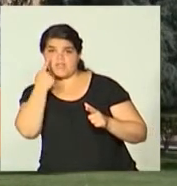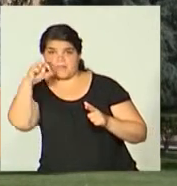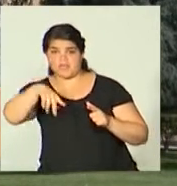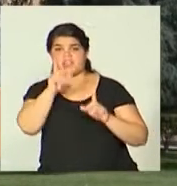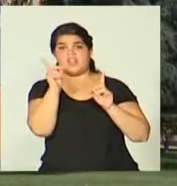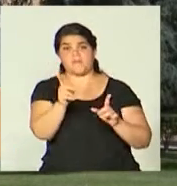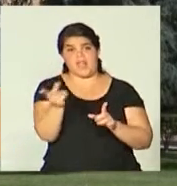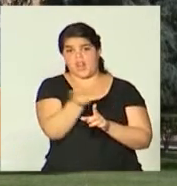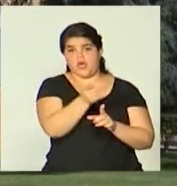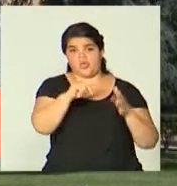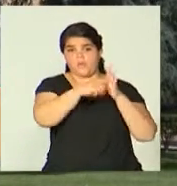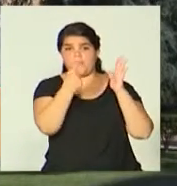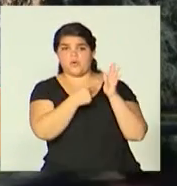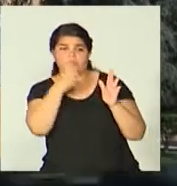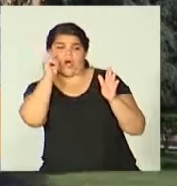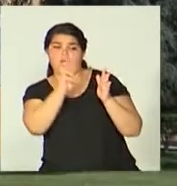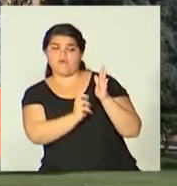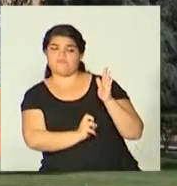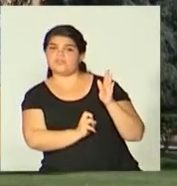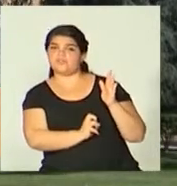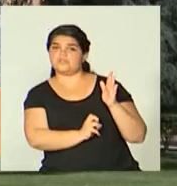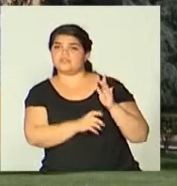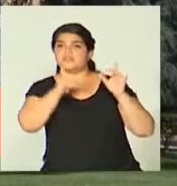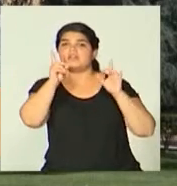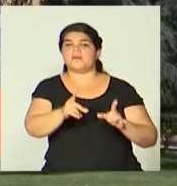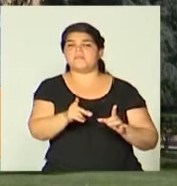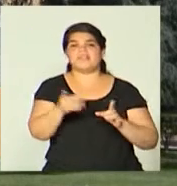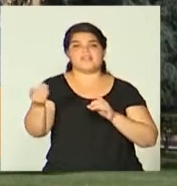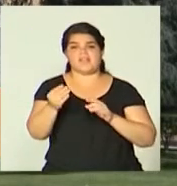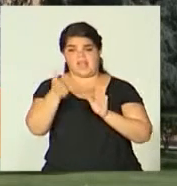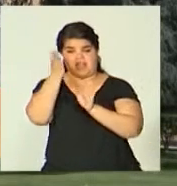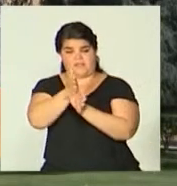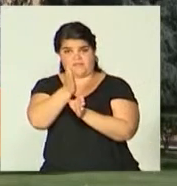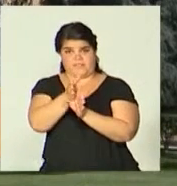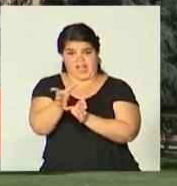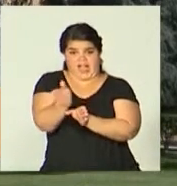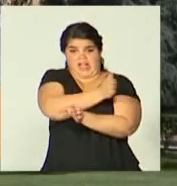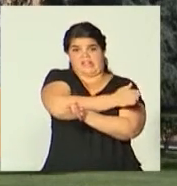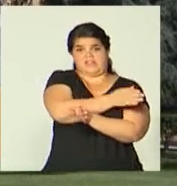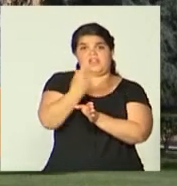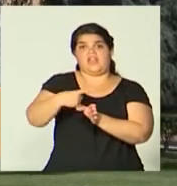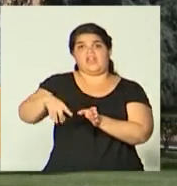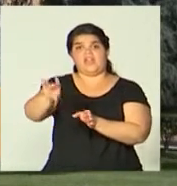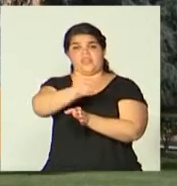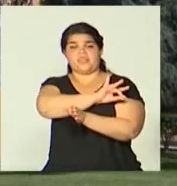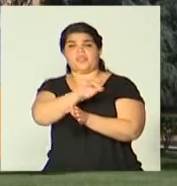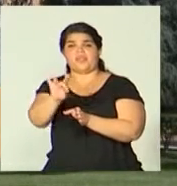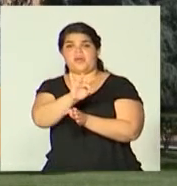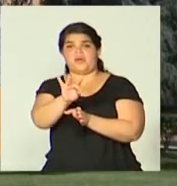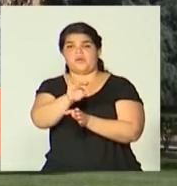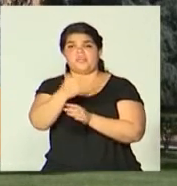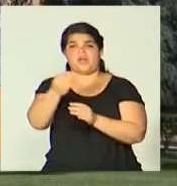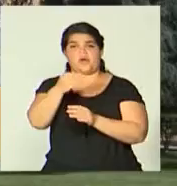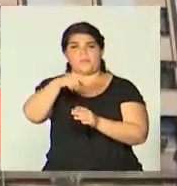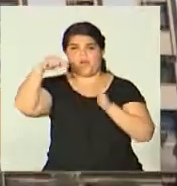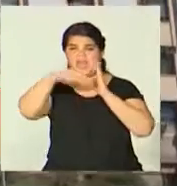más significativo, te diría que más allá del stock de deuda para atrás, es que sin duda este fallo modifica